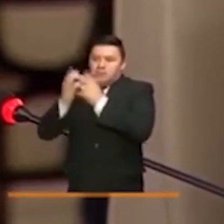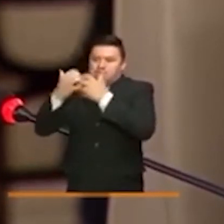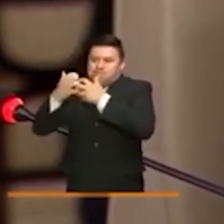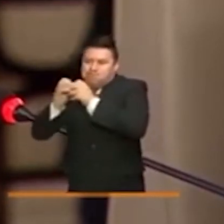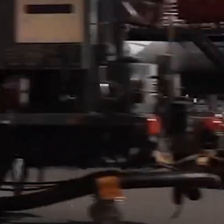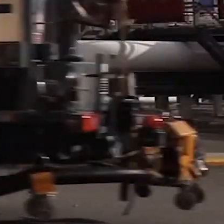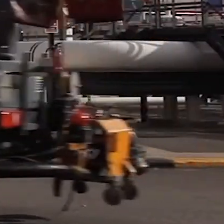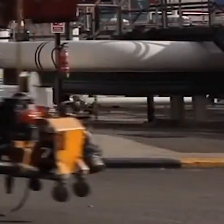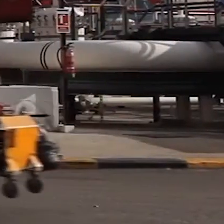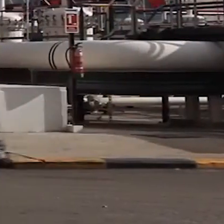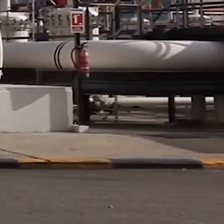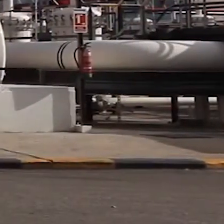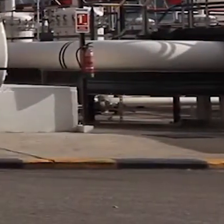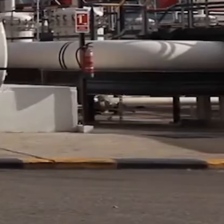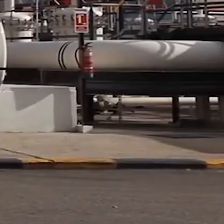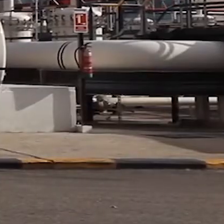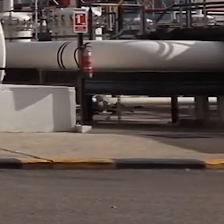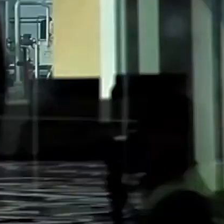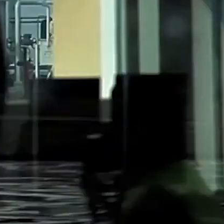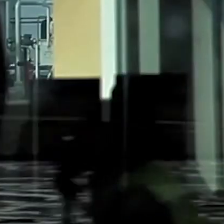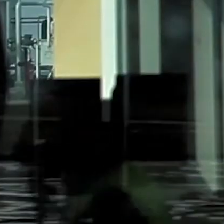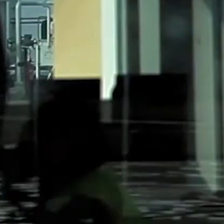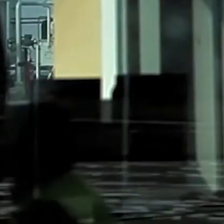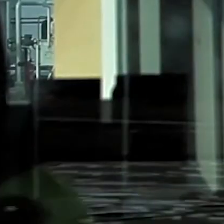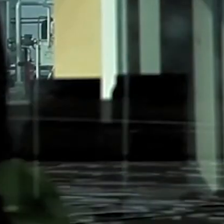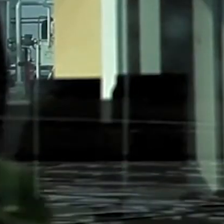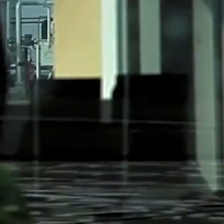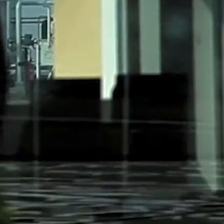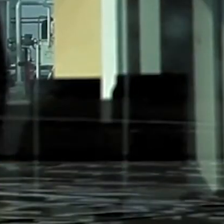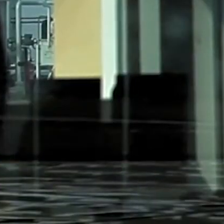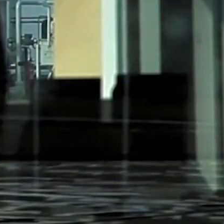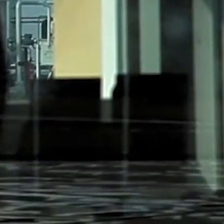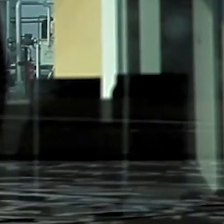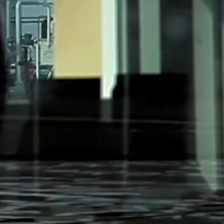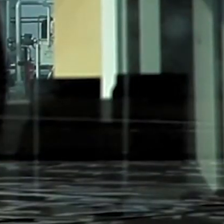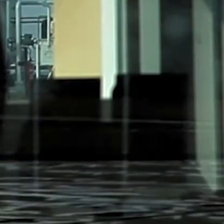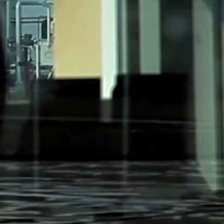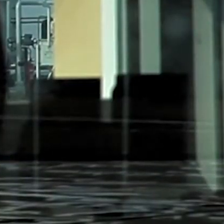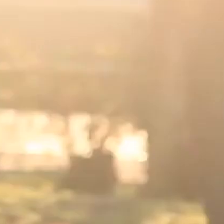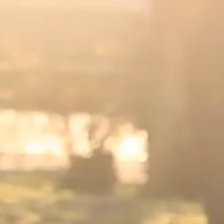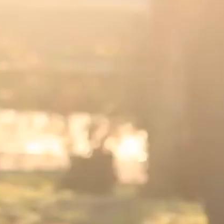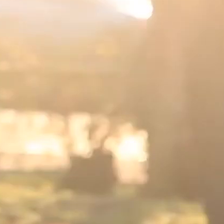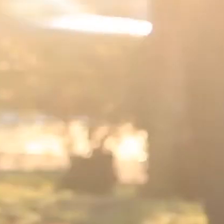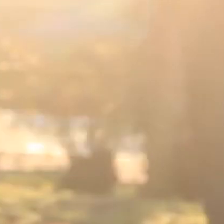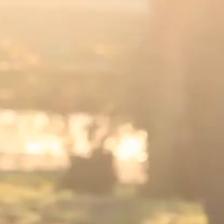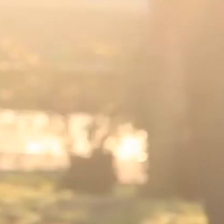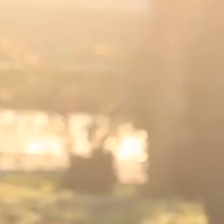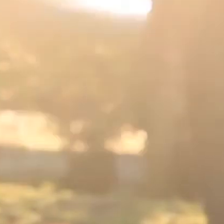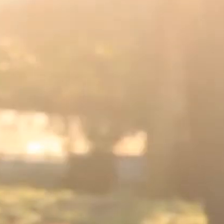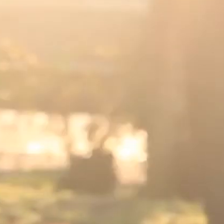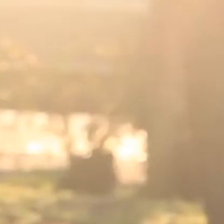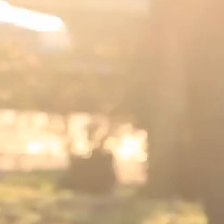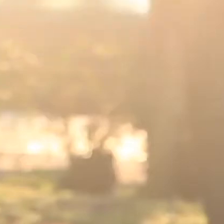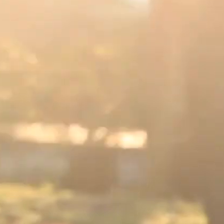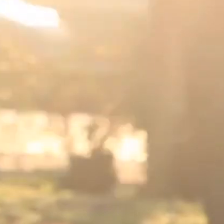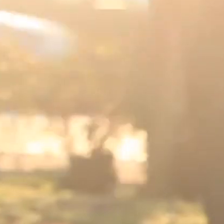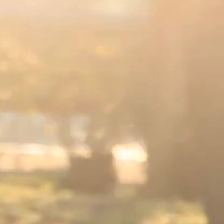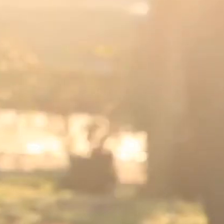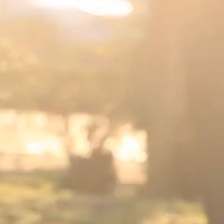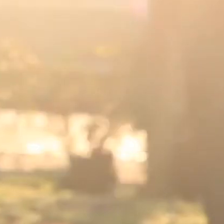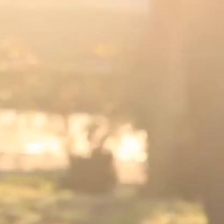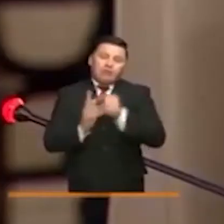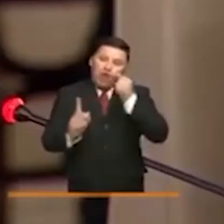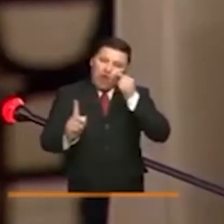en el pozo trabajan hasta que la gasolina llegue a esas ambulancias, todo eso se pueda proteger. Con ese objetivo